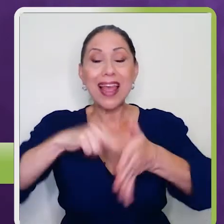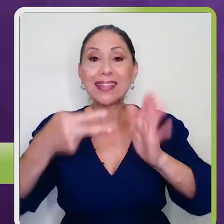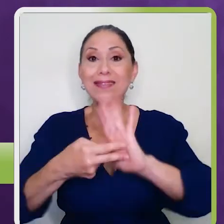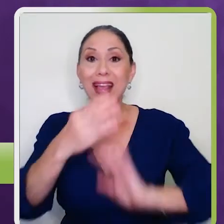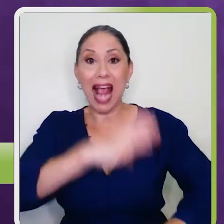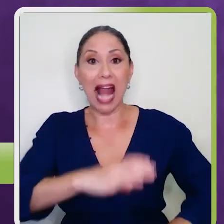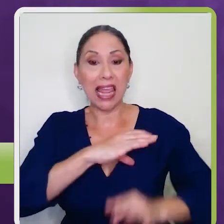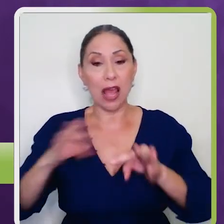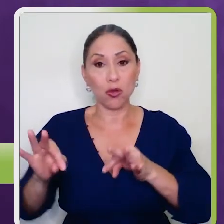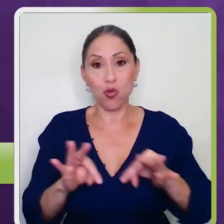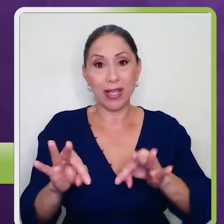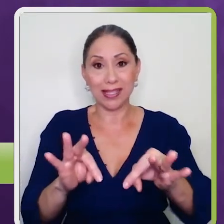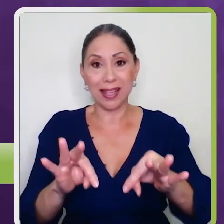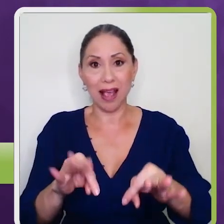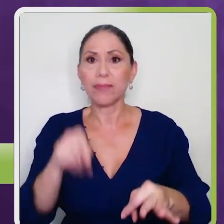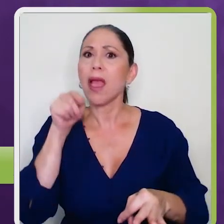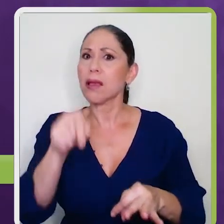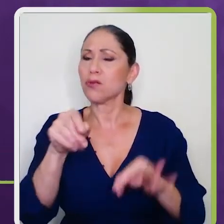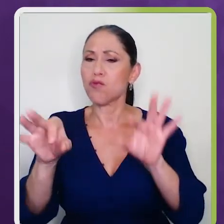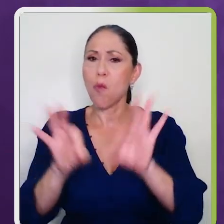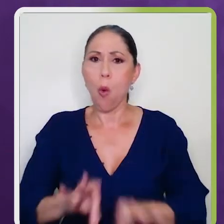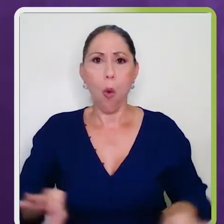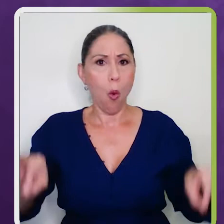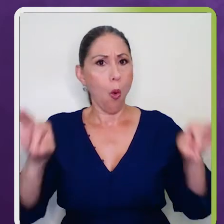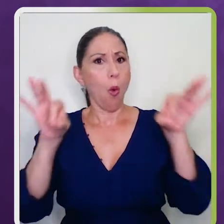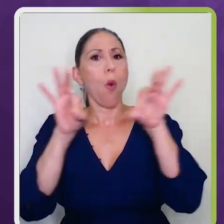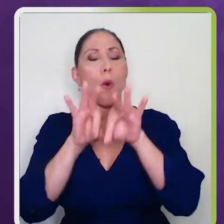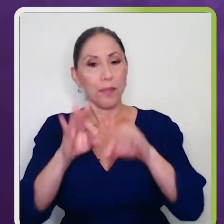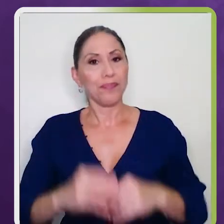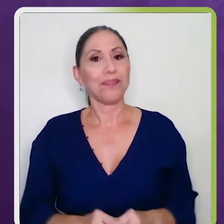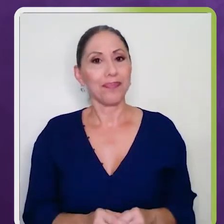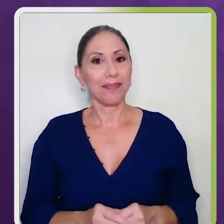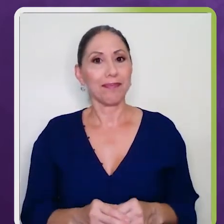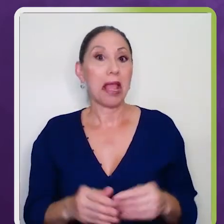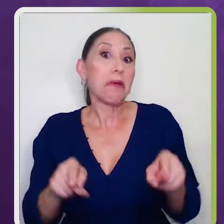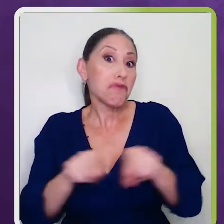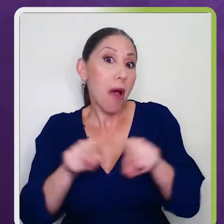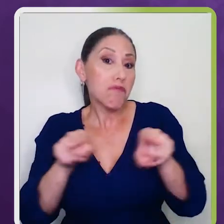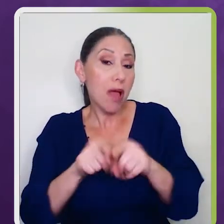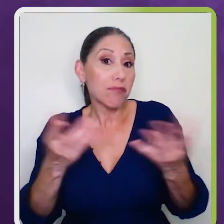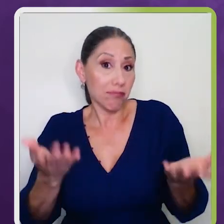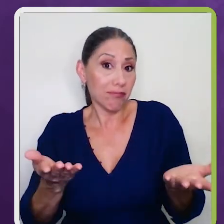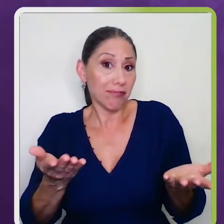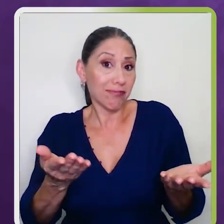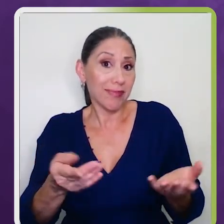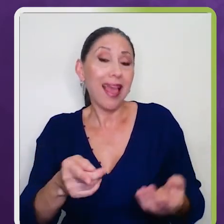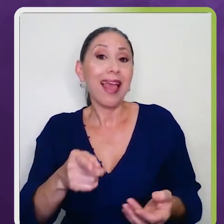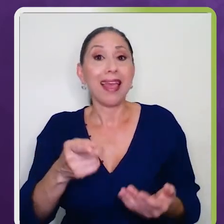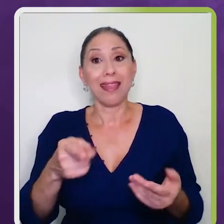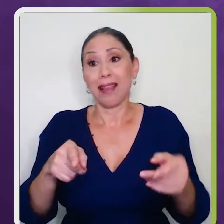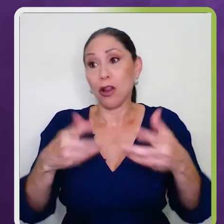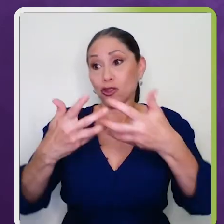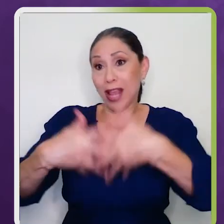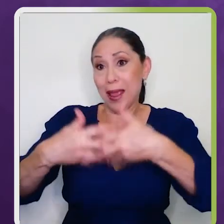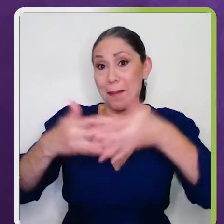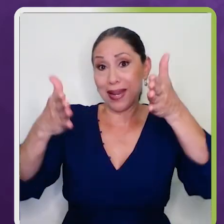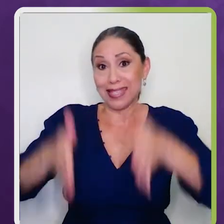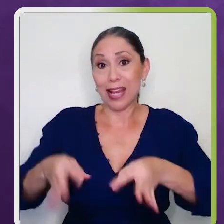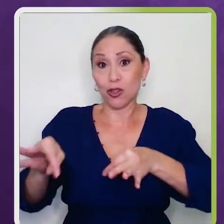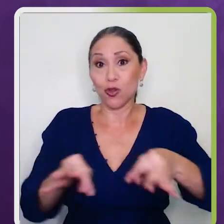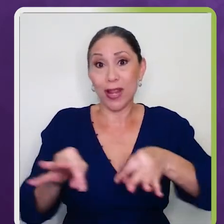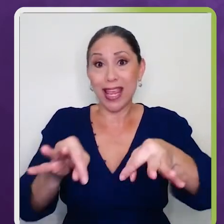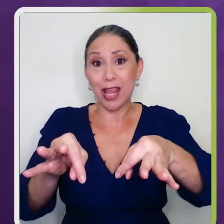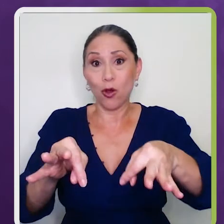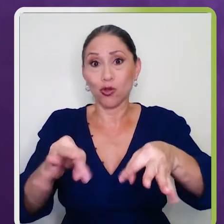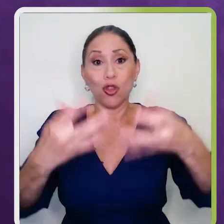turística, ¿verdad? Que eso es algo muy importante y por supuesto que tienen que verlo también los empresarios turísticos y la